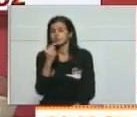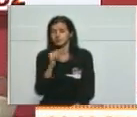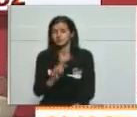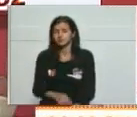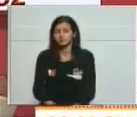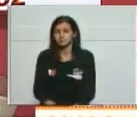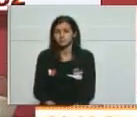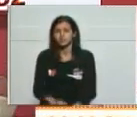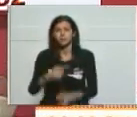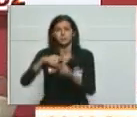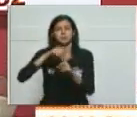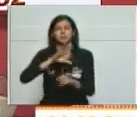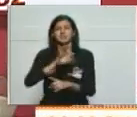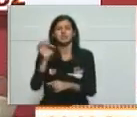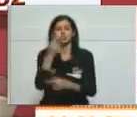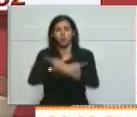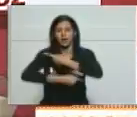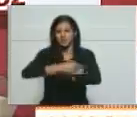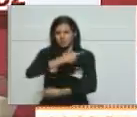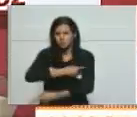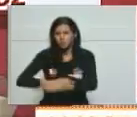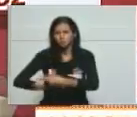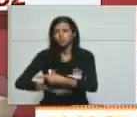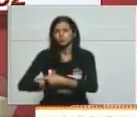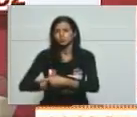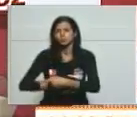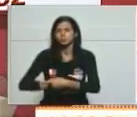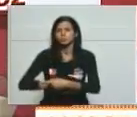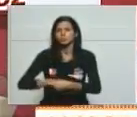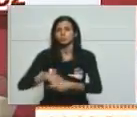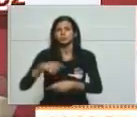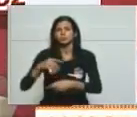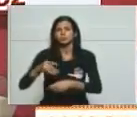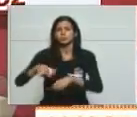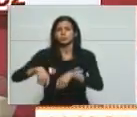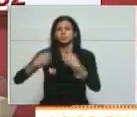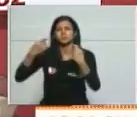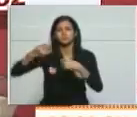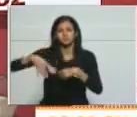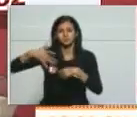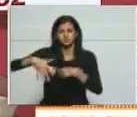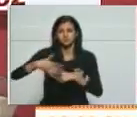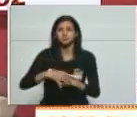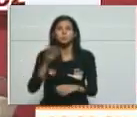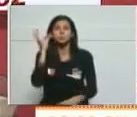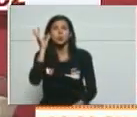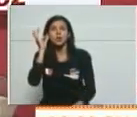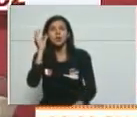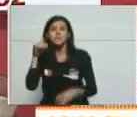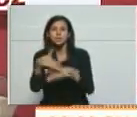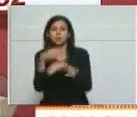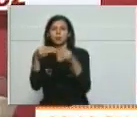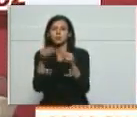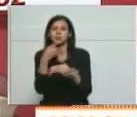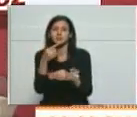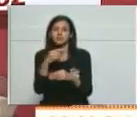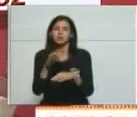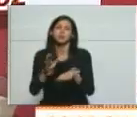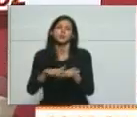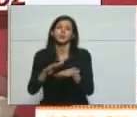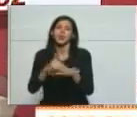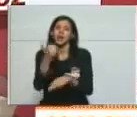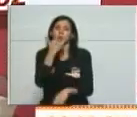Más de 500 lesionados por derechos fundamentales, de los cuales, según la fiscal, más de la mitad se deben al uso de la fuerza de los